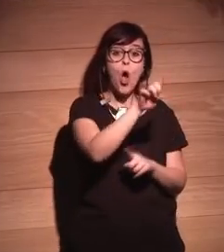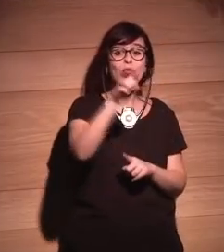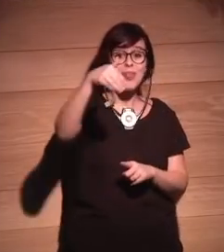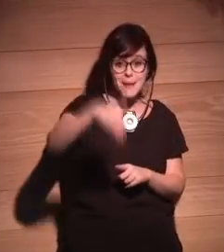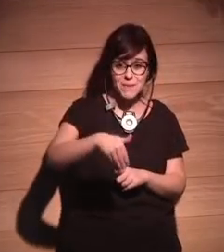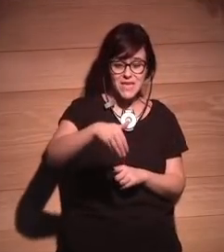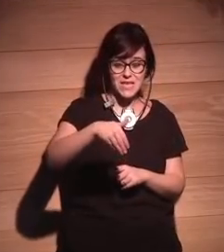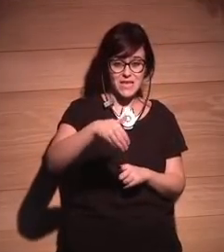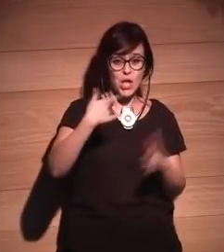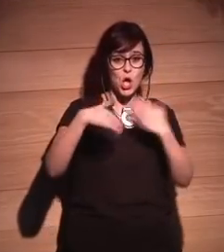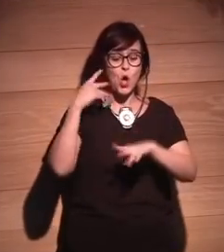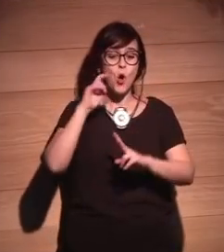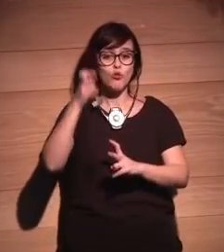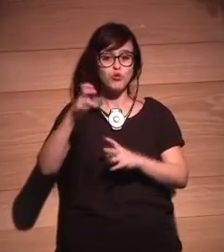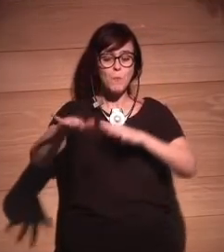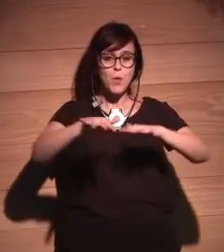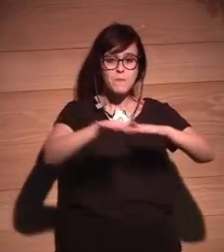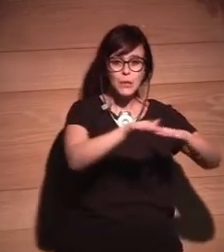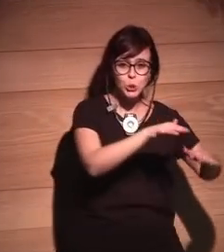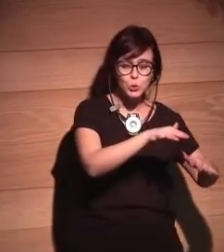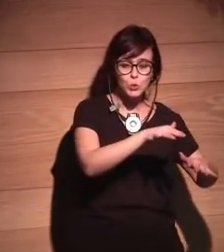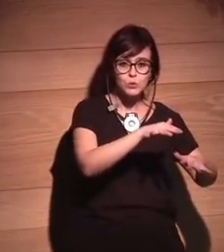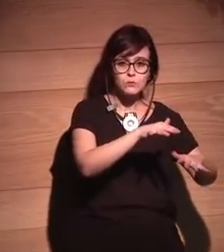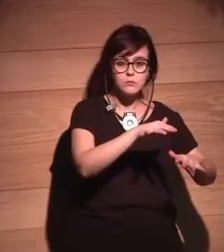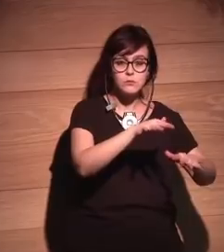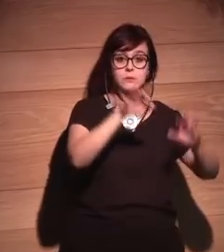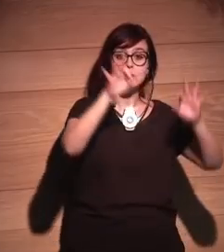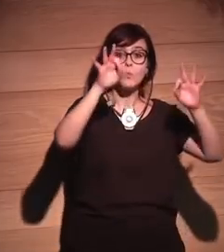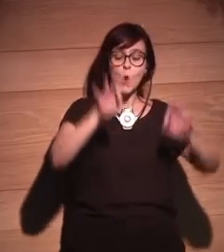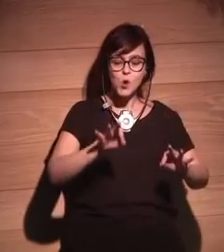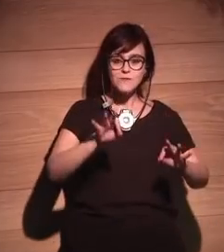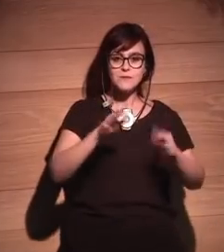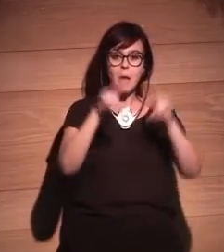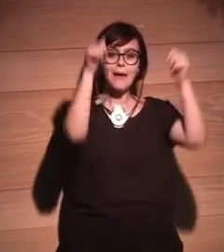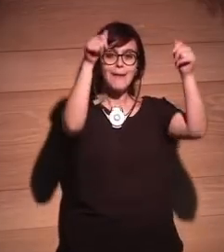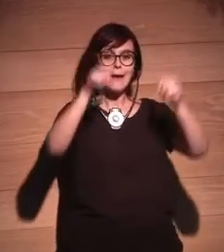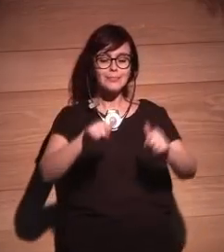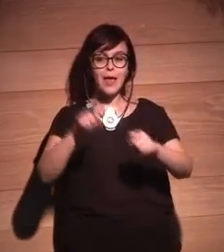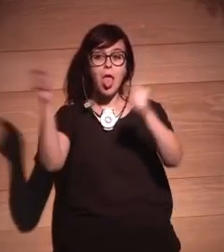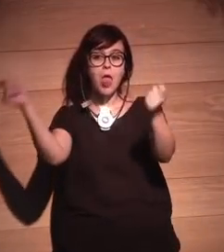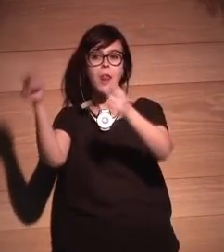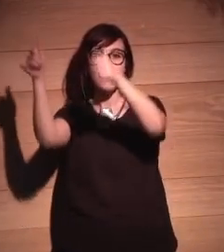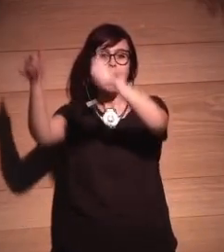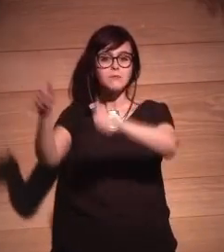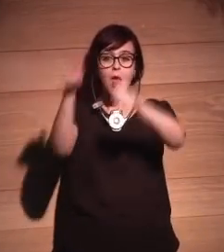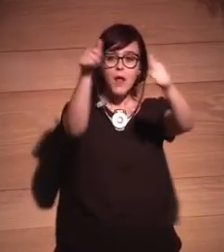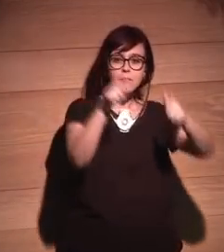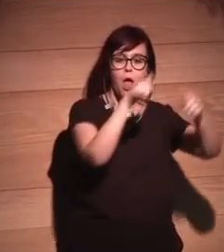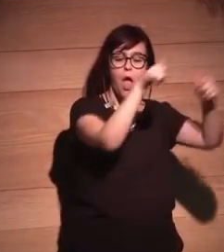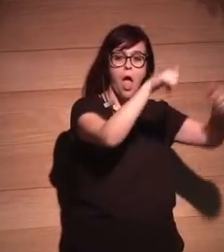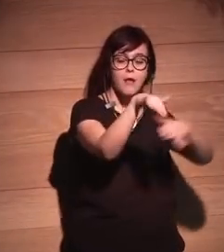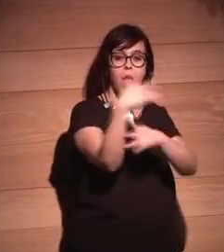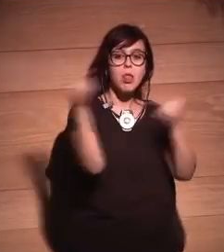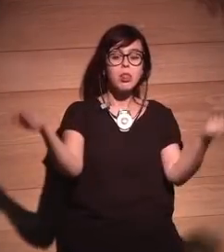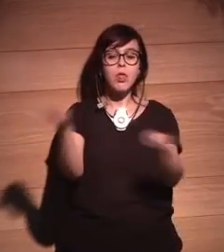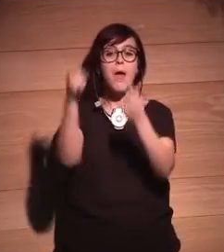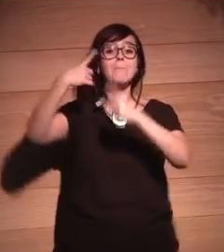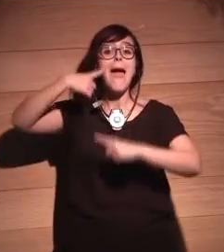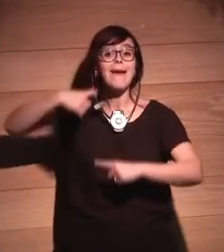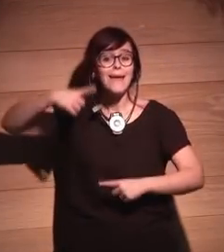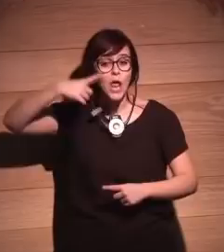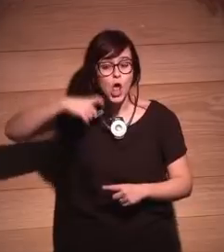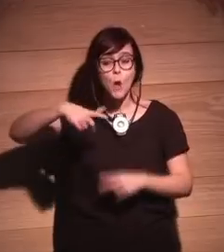11M o cuando en otros países se producen otros movimientos, en los carteles de la calle, ponían